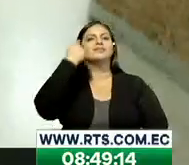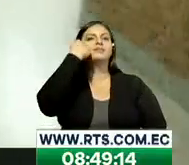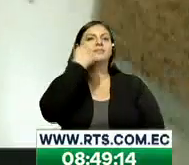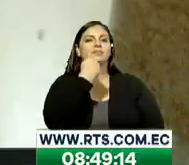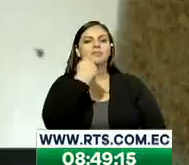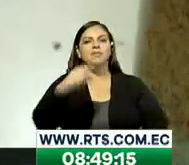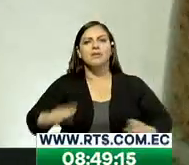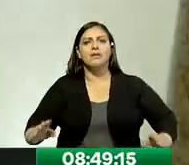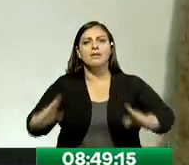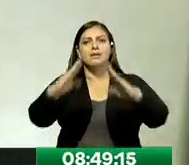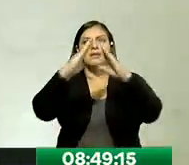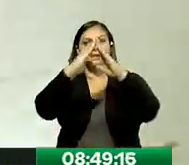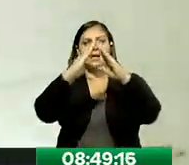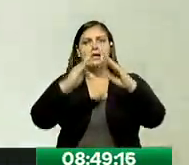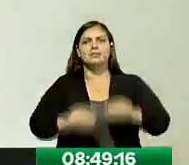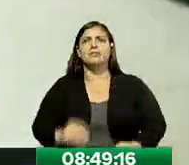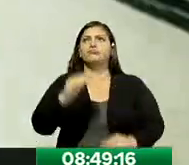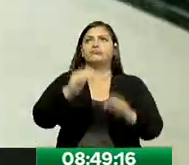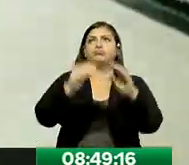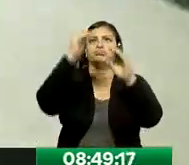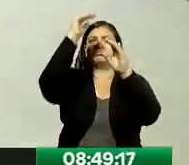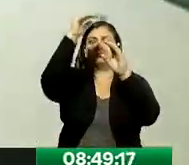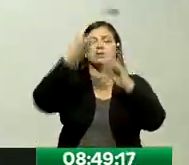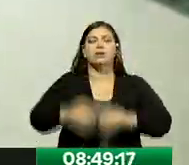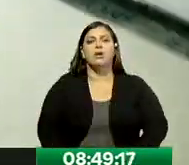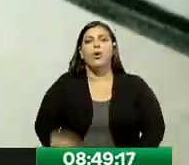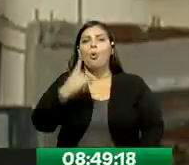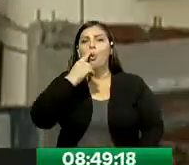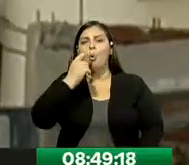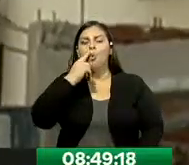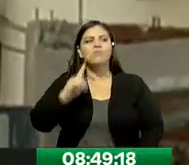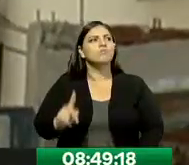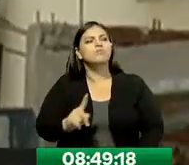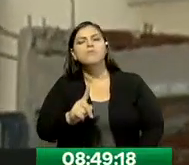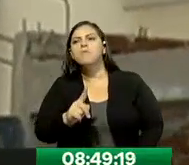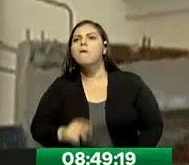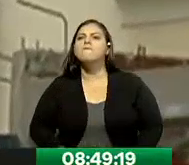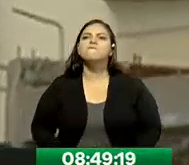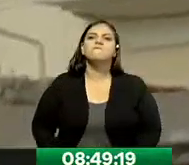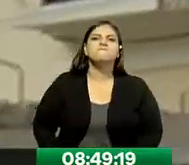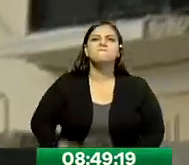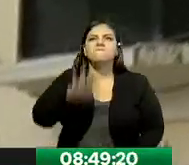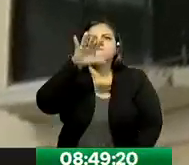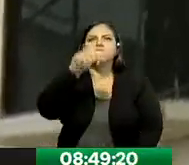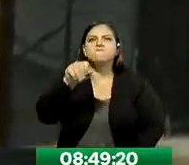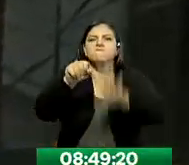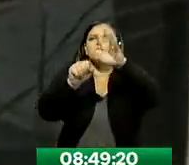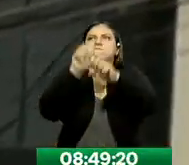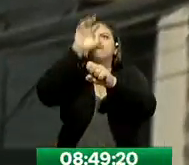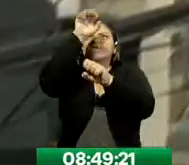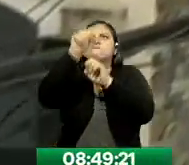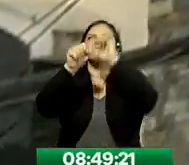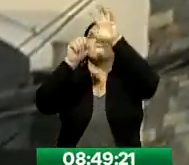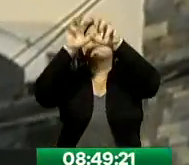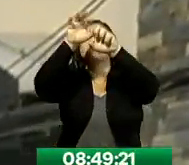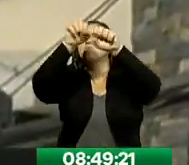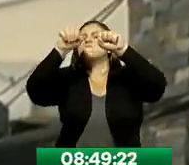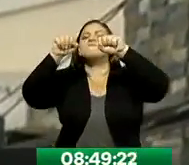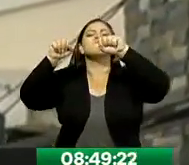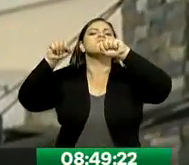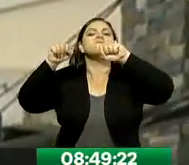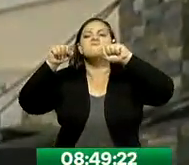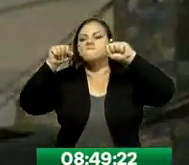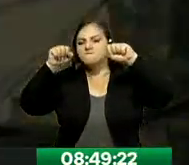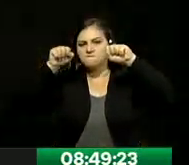y este sujeto pretendía robar en una vivienda ubicada en la Ciudadela Simón Bolívar al norte de Guayaquil, cuando se percató de la